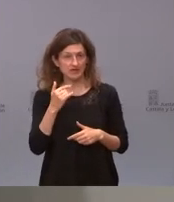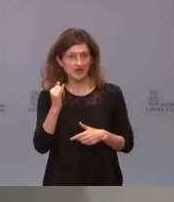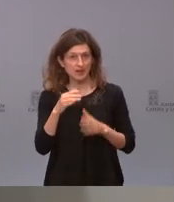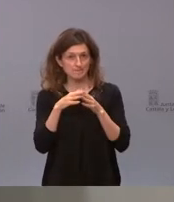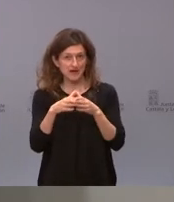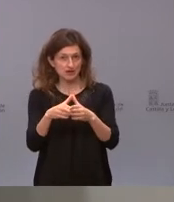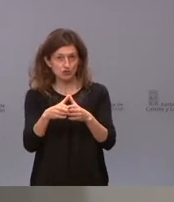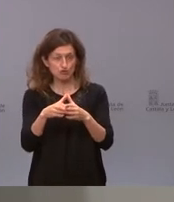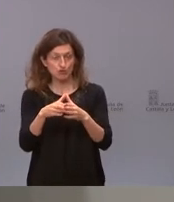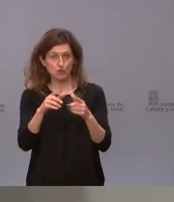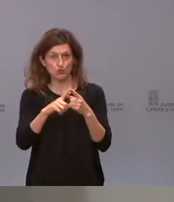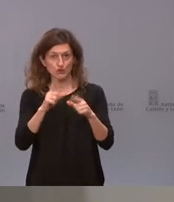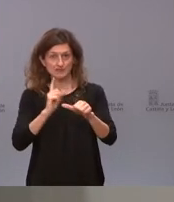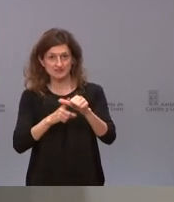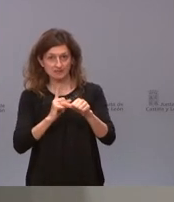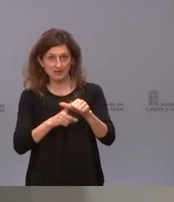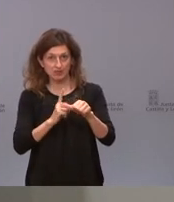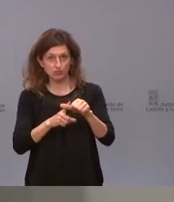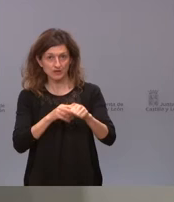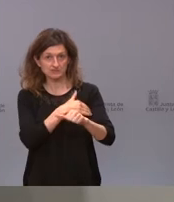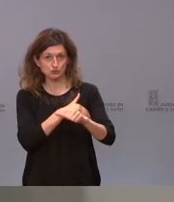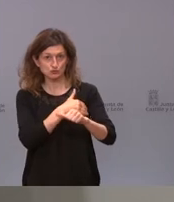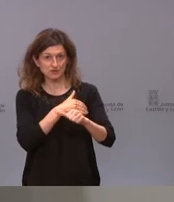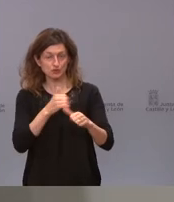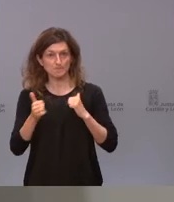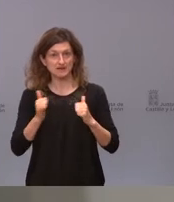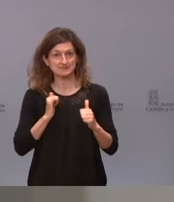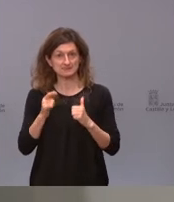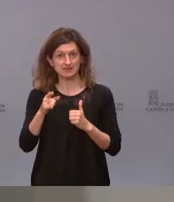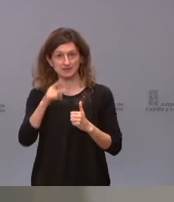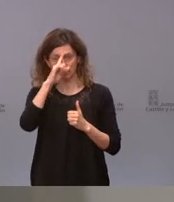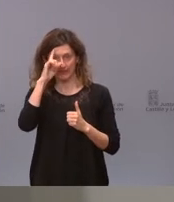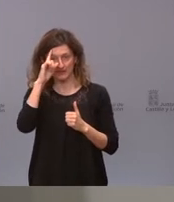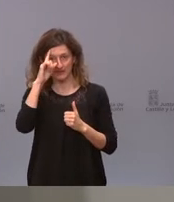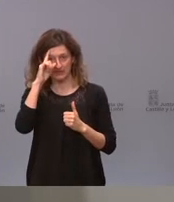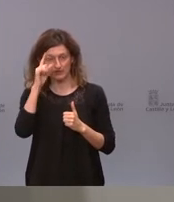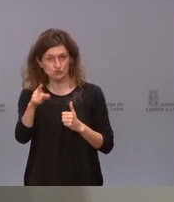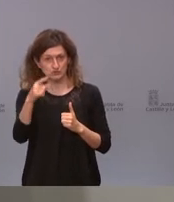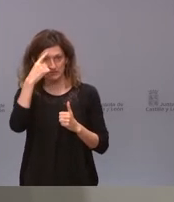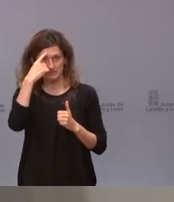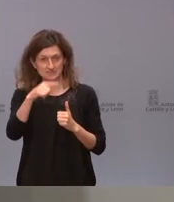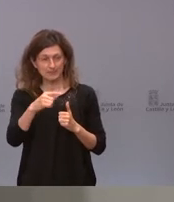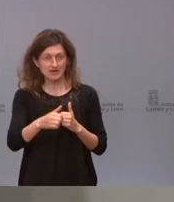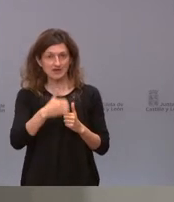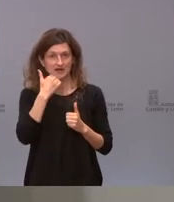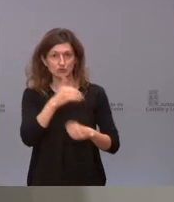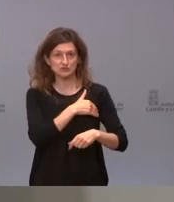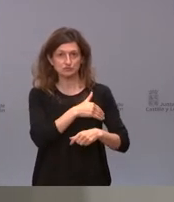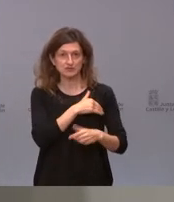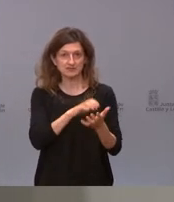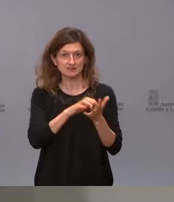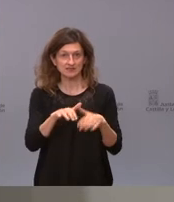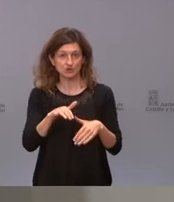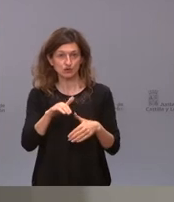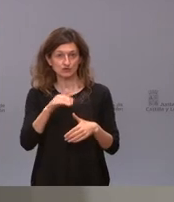conocía también uno en extremadura de un estudiante que estaba cursando un máster en madrid no sé si tienen constancia de algún estudiante de castilla y león' que